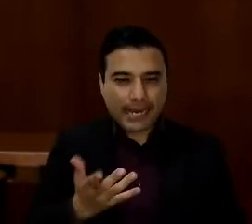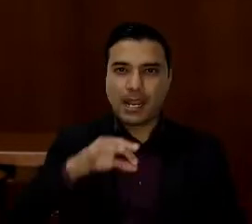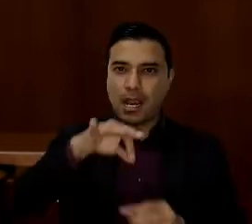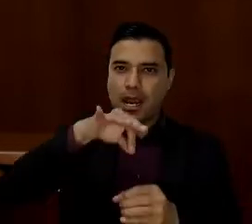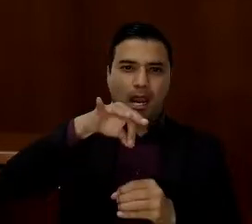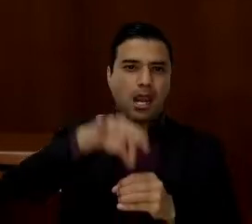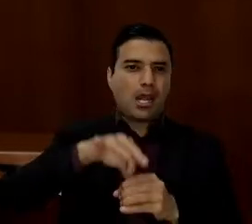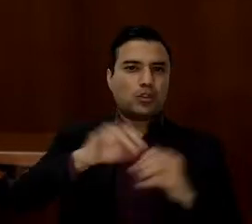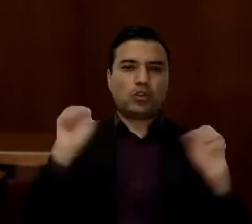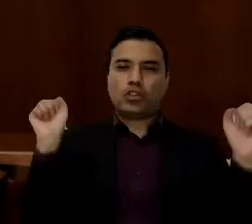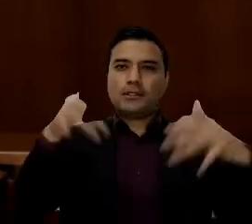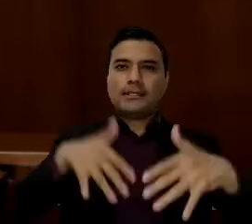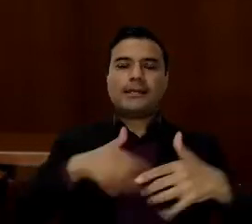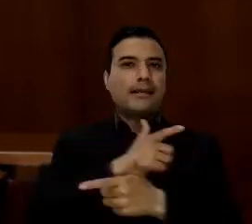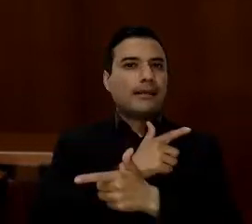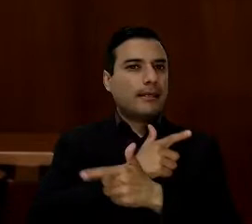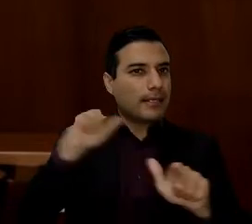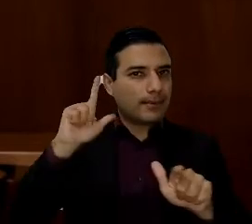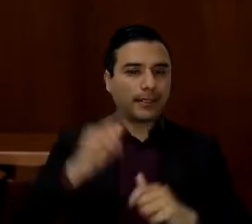libre